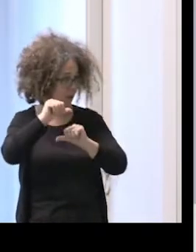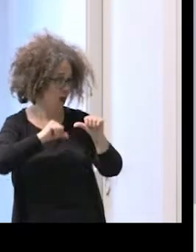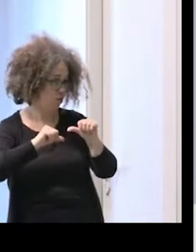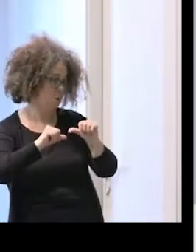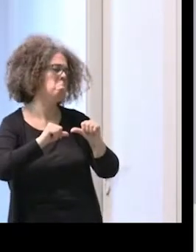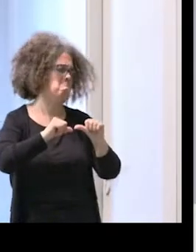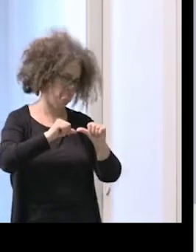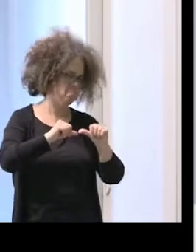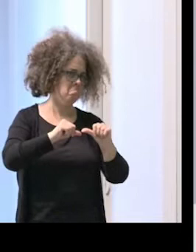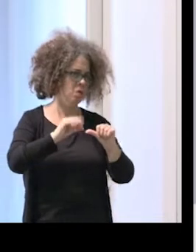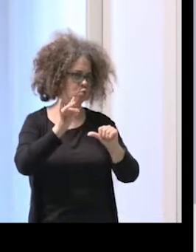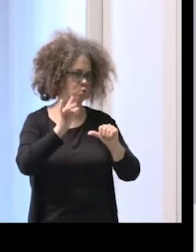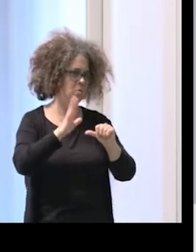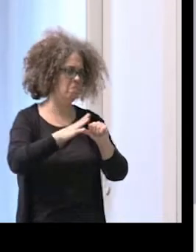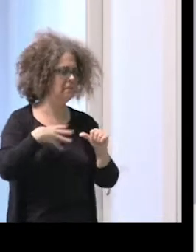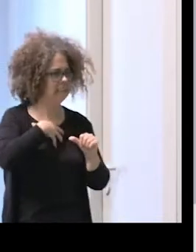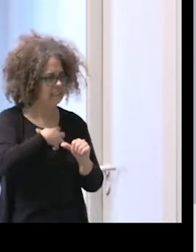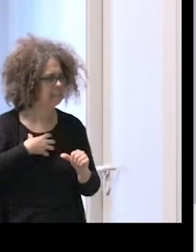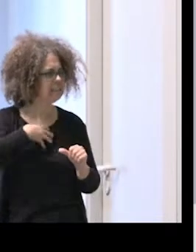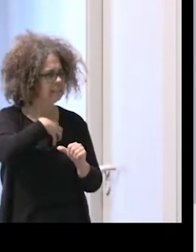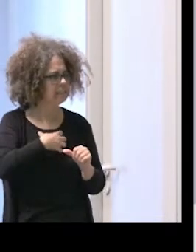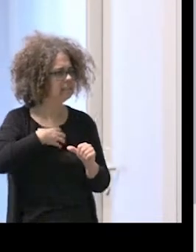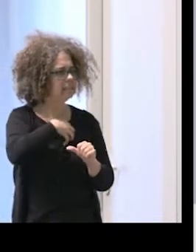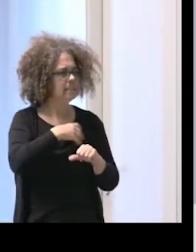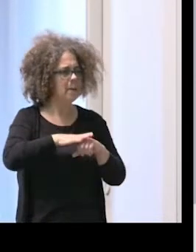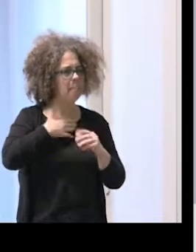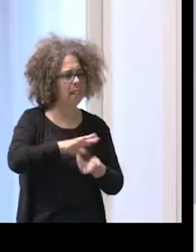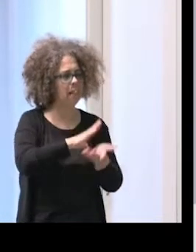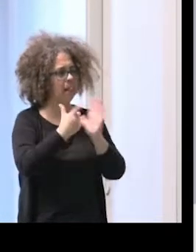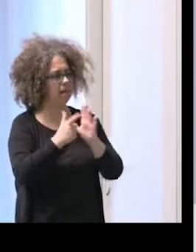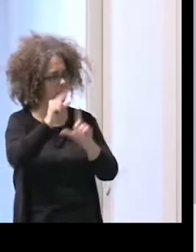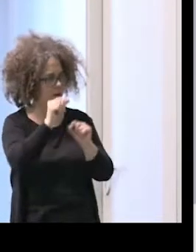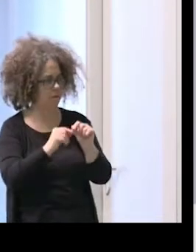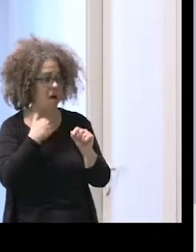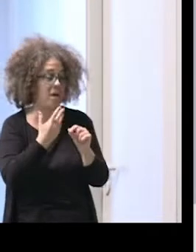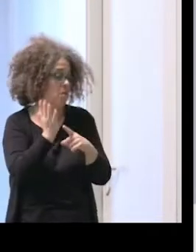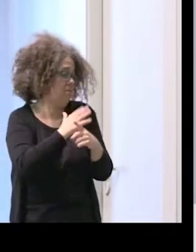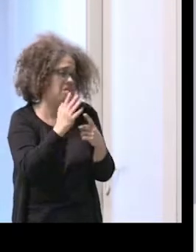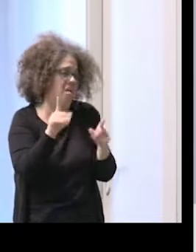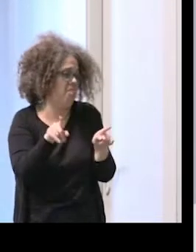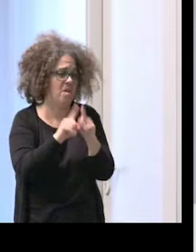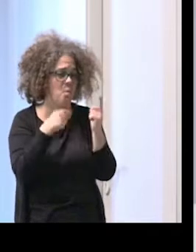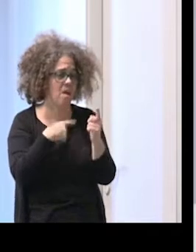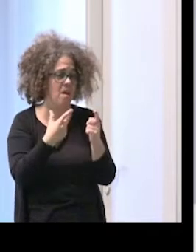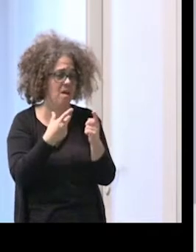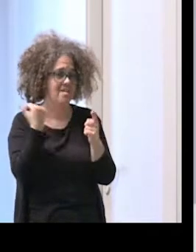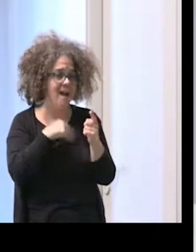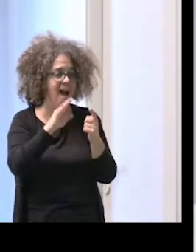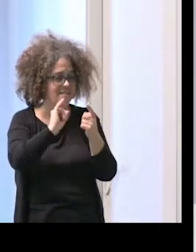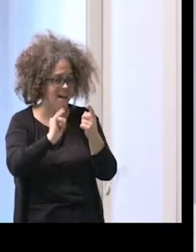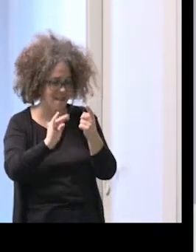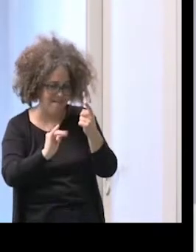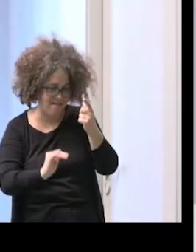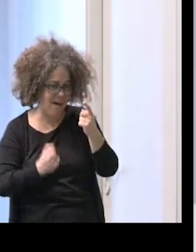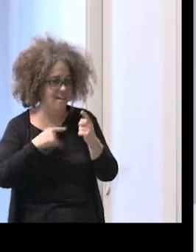o menos lo mismo hacer una célula que se produzca, que se transforme en una neurona que en una célula ciliada. Y una vez que tenemos todo eso caracterizado con